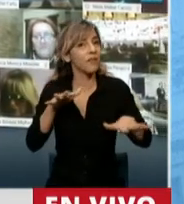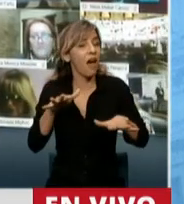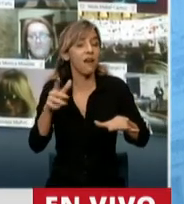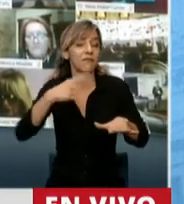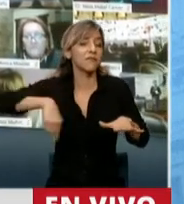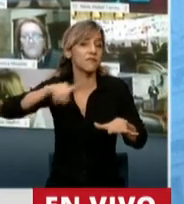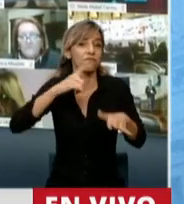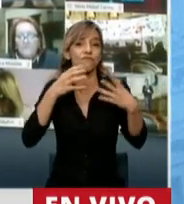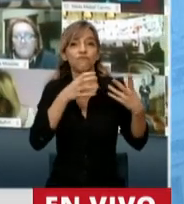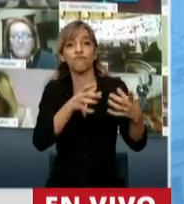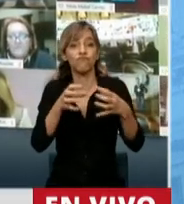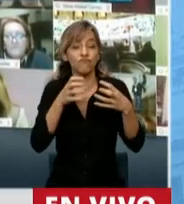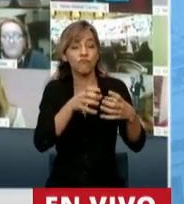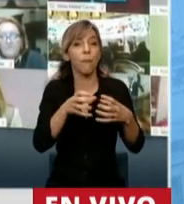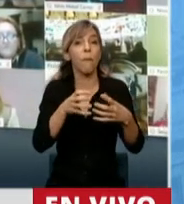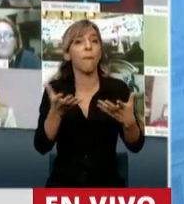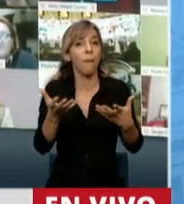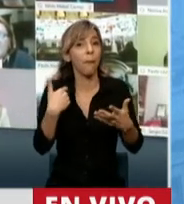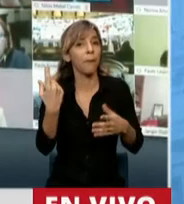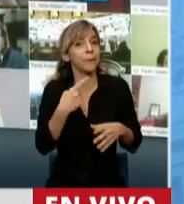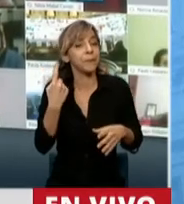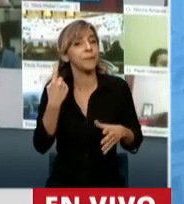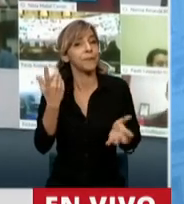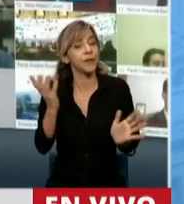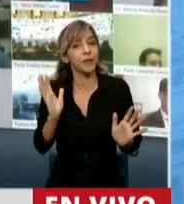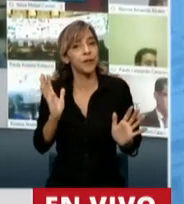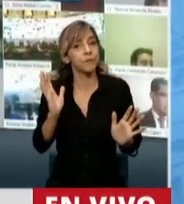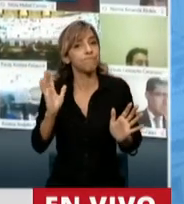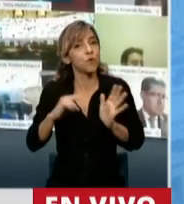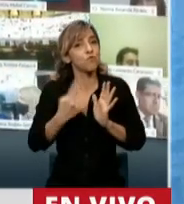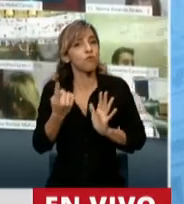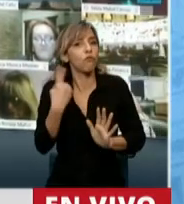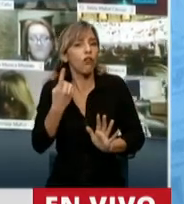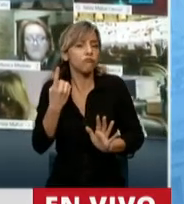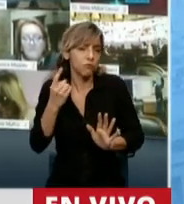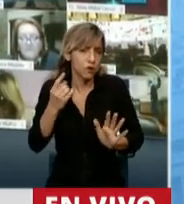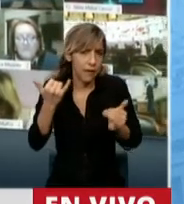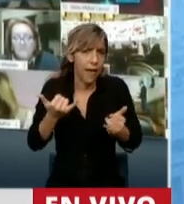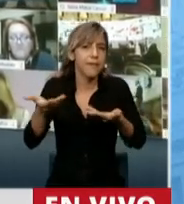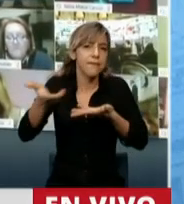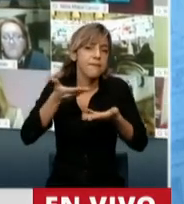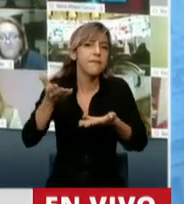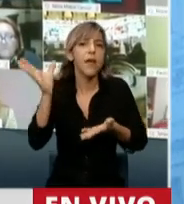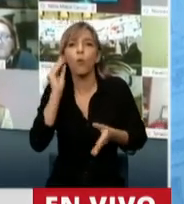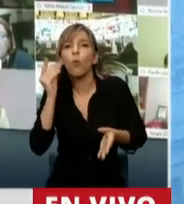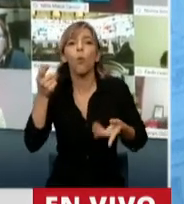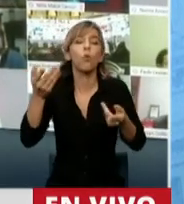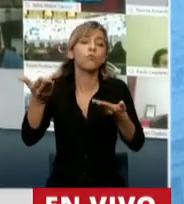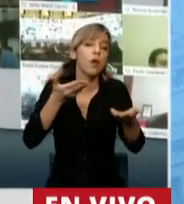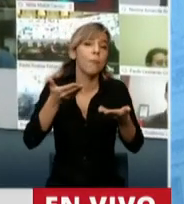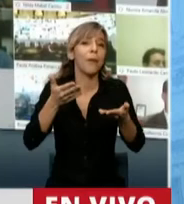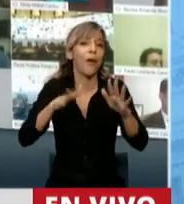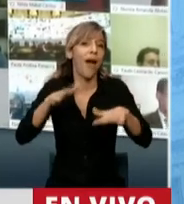debates hay una cuestión en algún punto nos escuchamos entre nosotros y nosotras y en algún punto